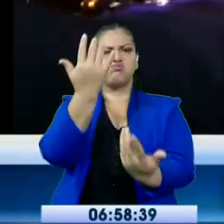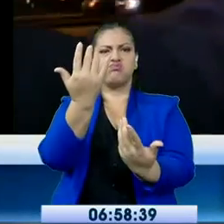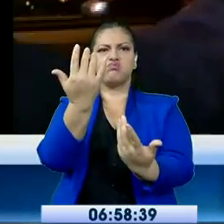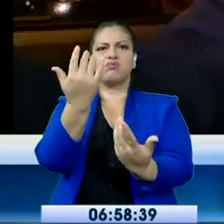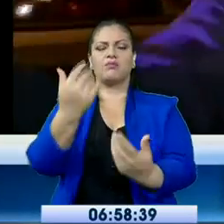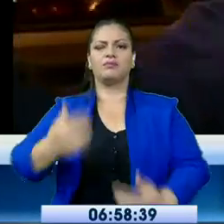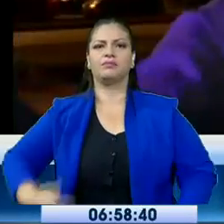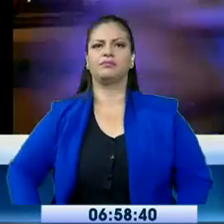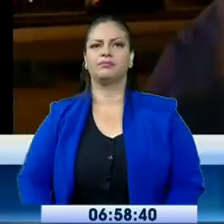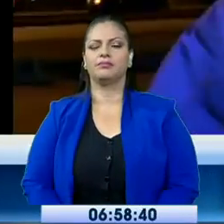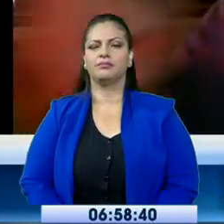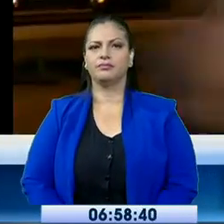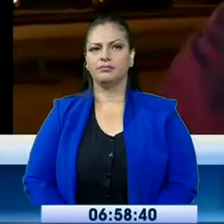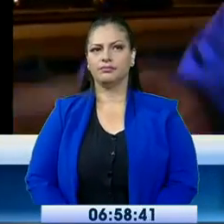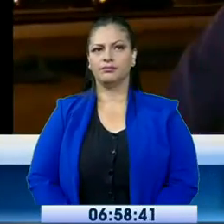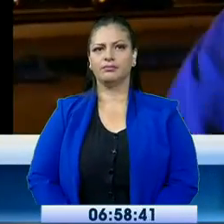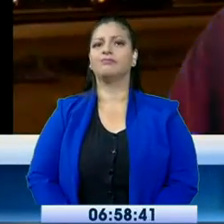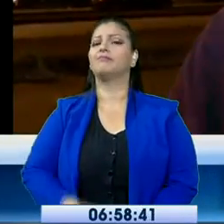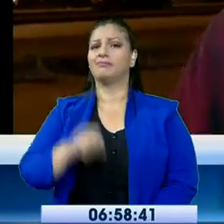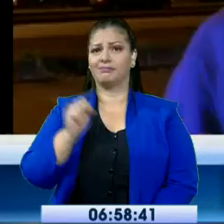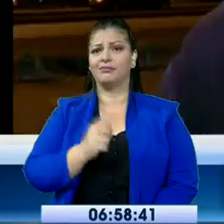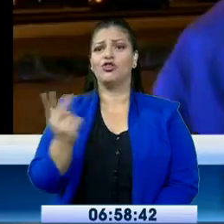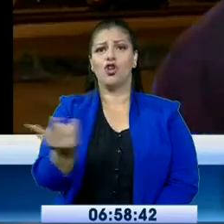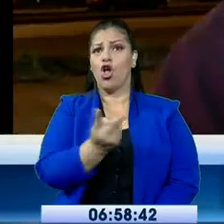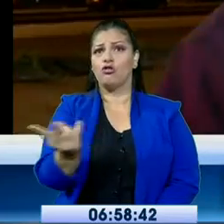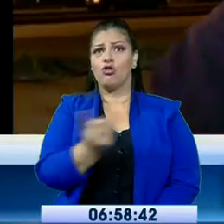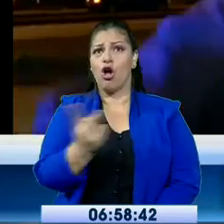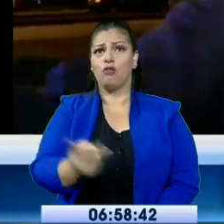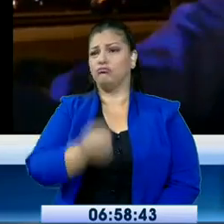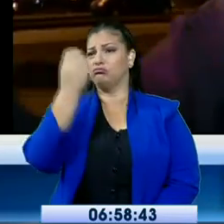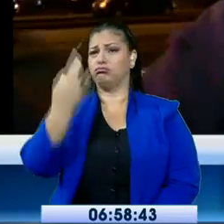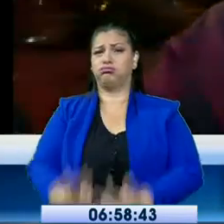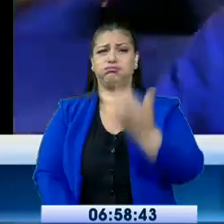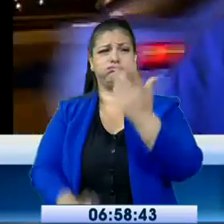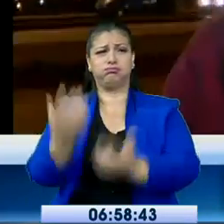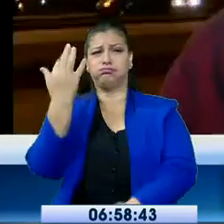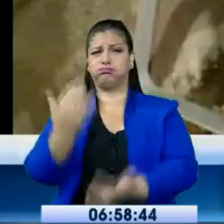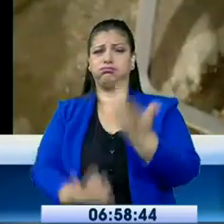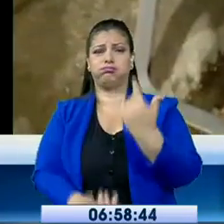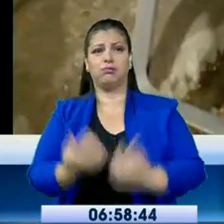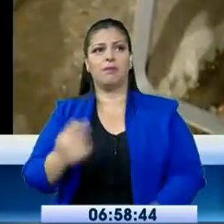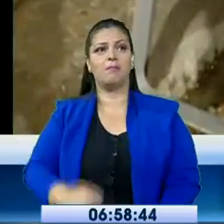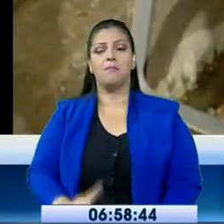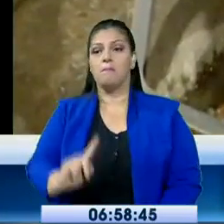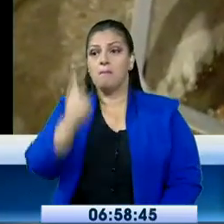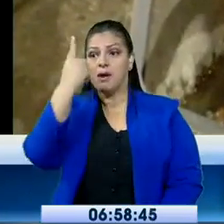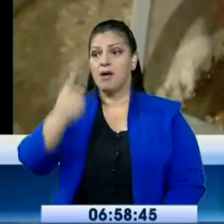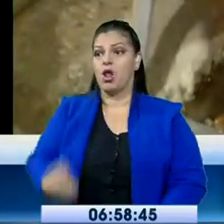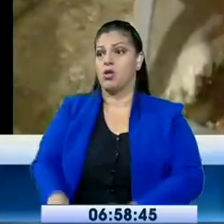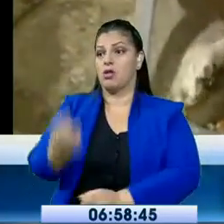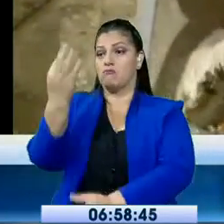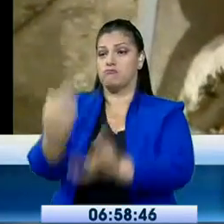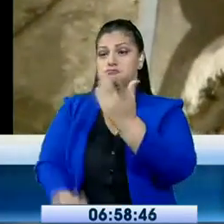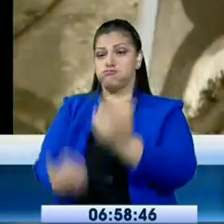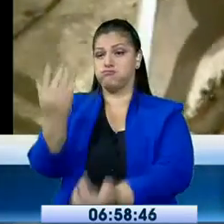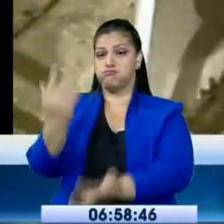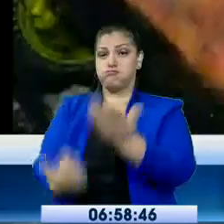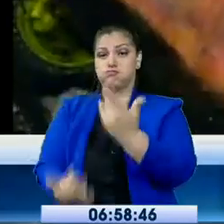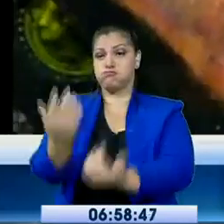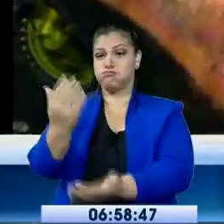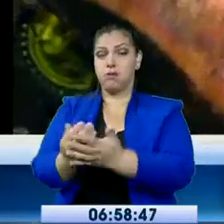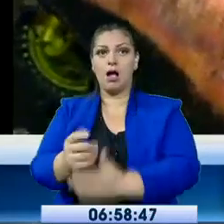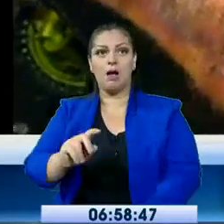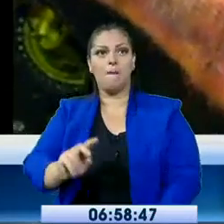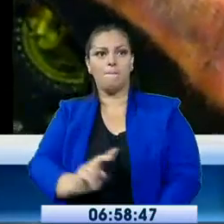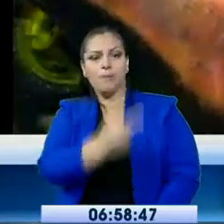se incendió el acá. Se incendiaron los dos. El carro de acá, como está incendiado, y estaba que se retrocedía. El